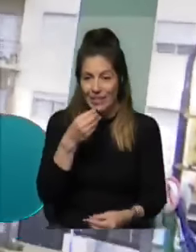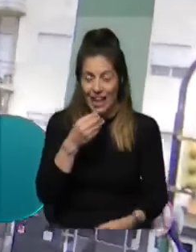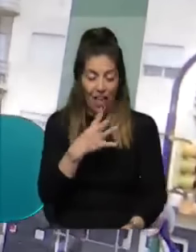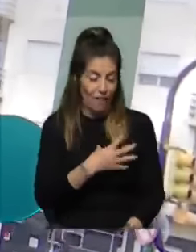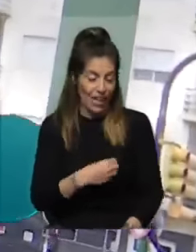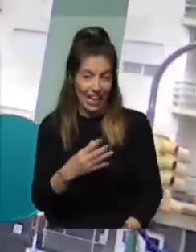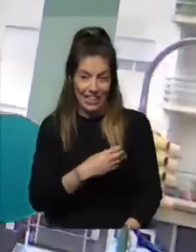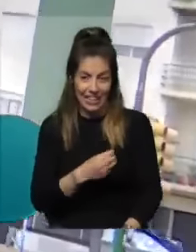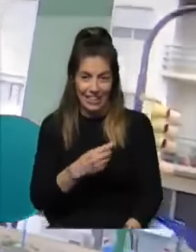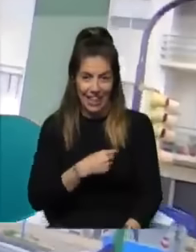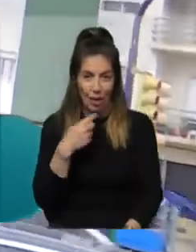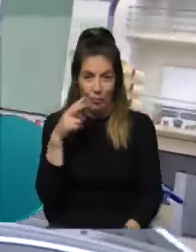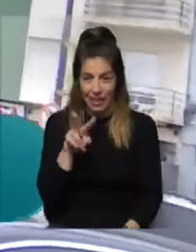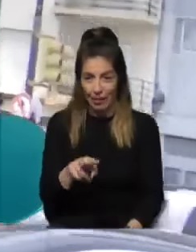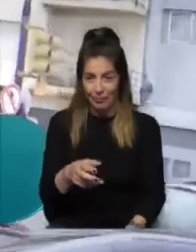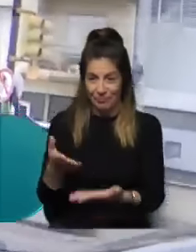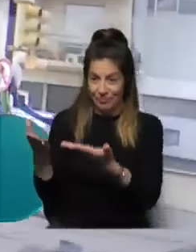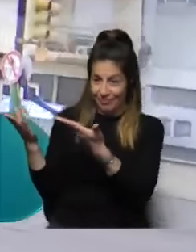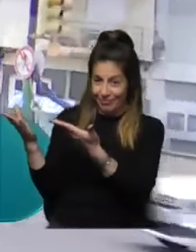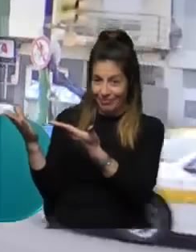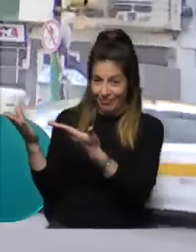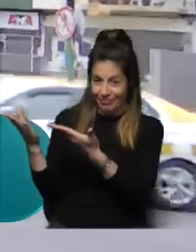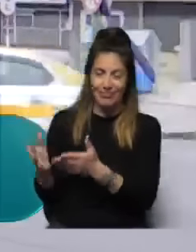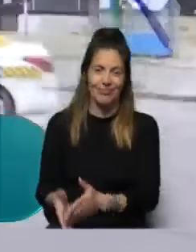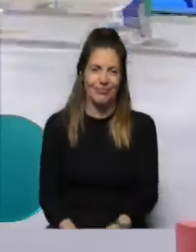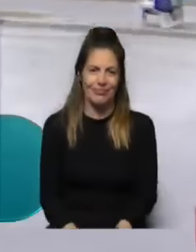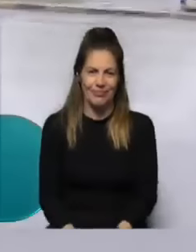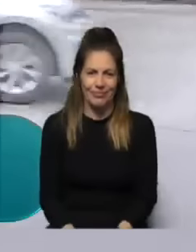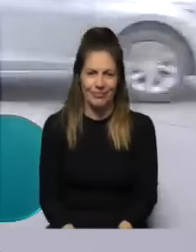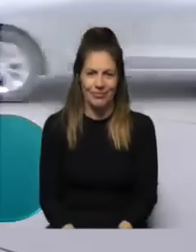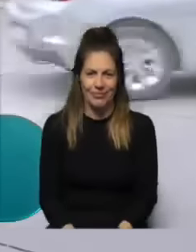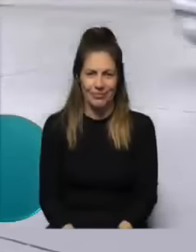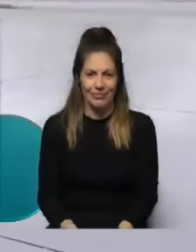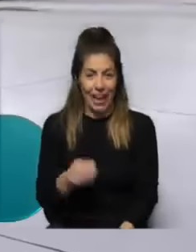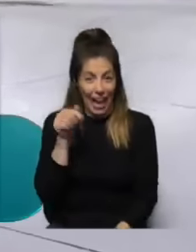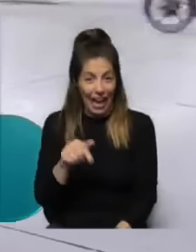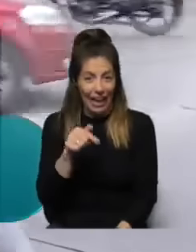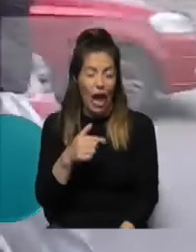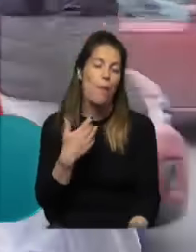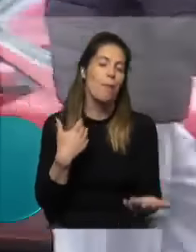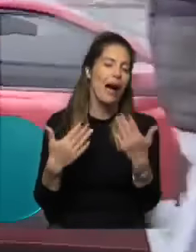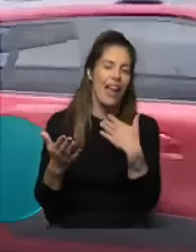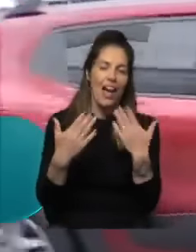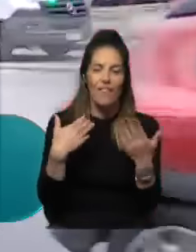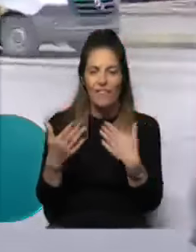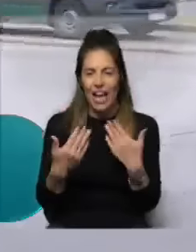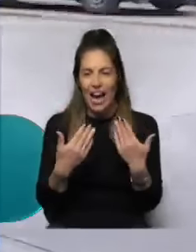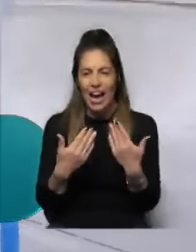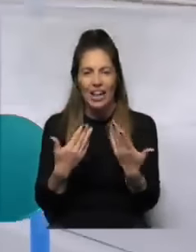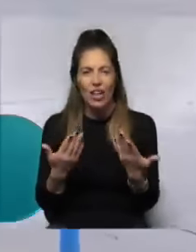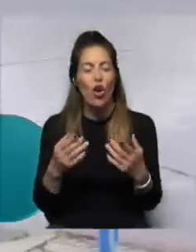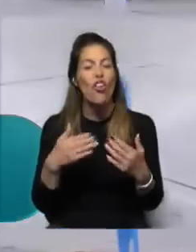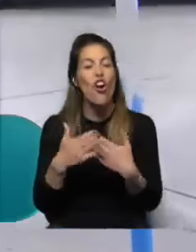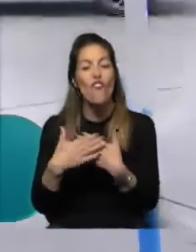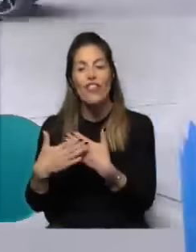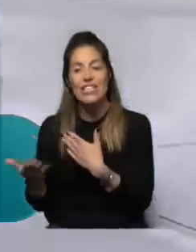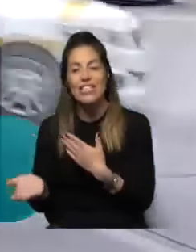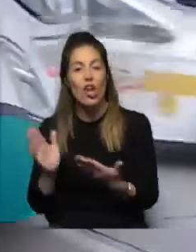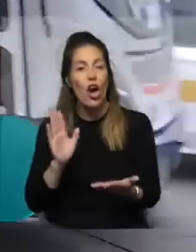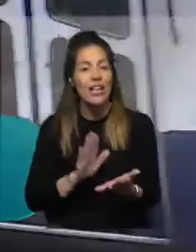hablando puntualmente, mira, de Boulevard Artigas y Garibaldi, que corta aquí para dialogar, para hablar, para dirimir con los vecinos